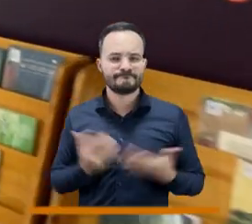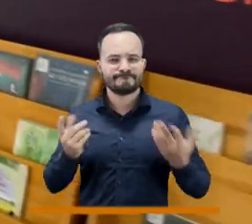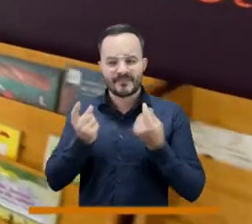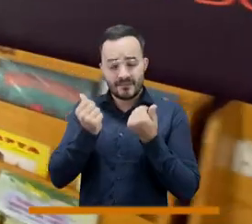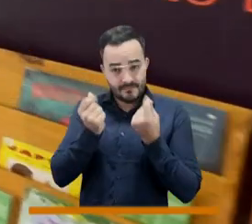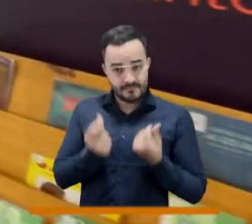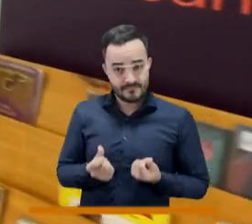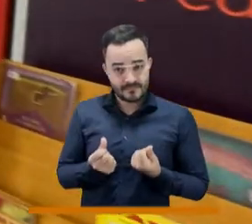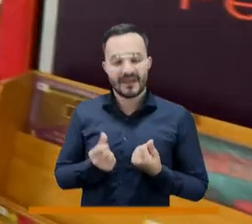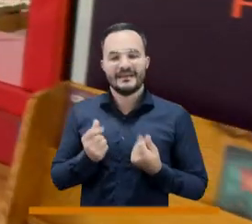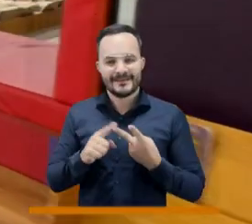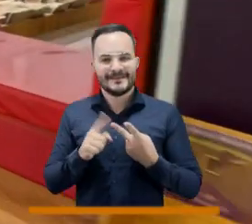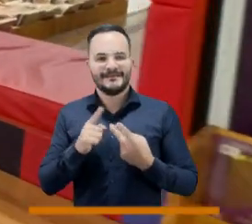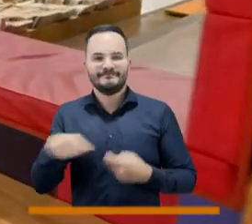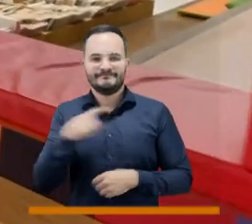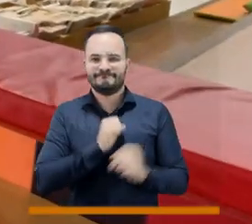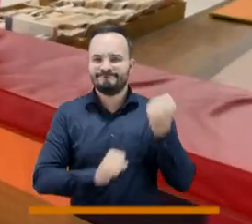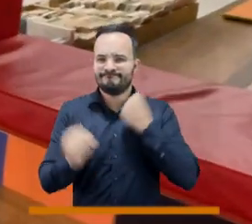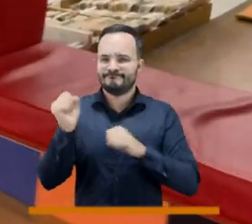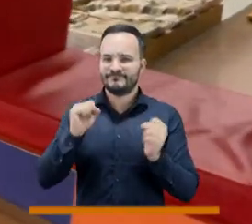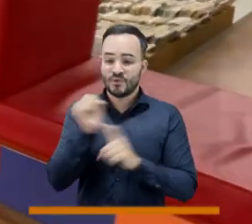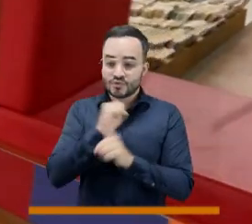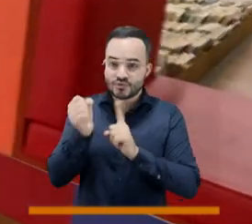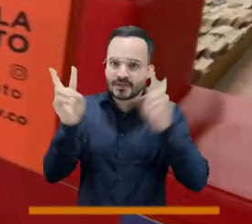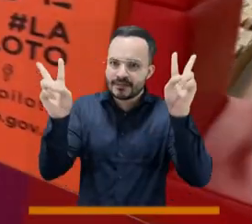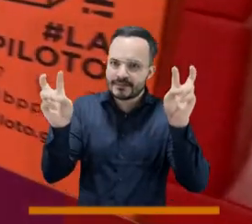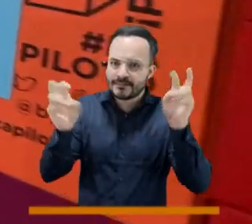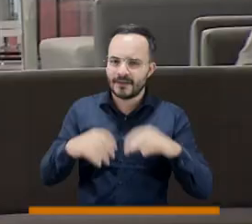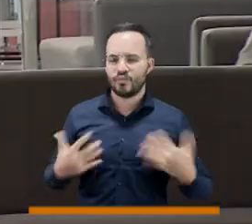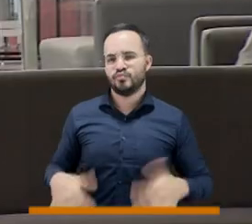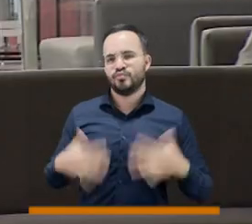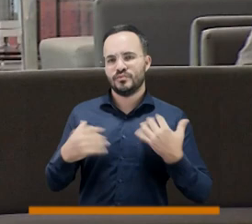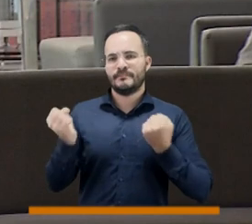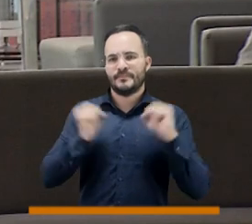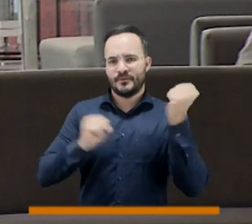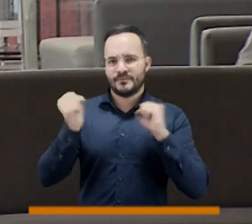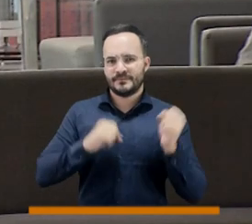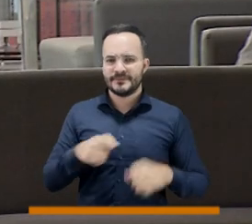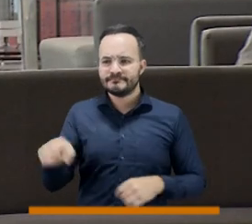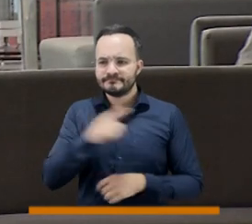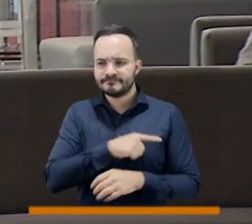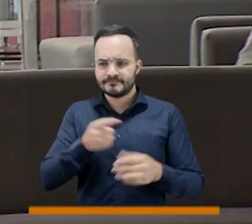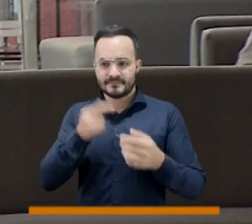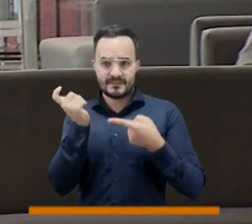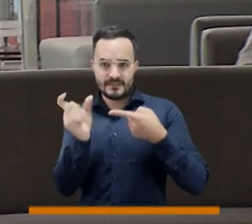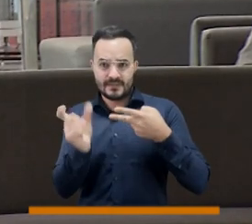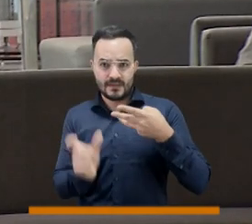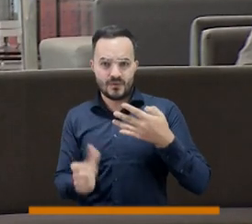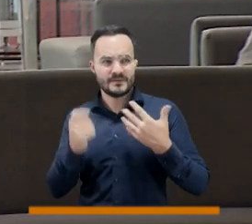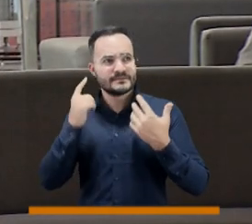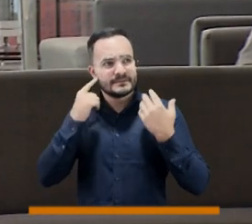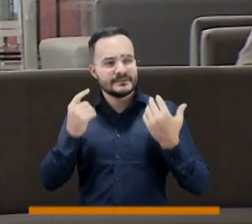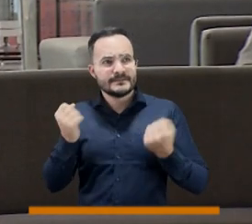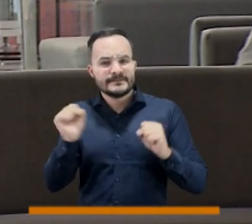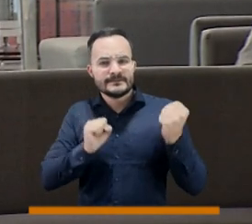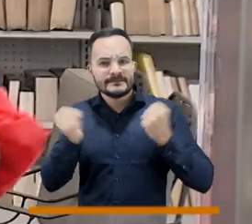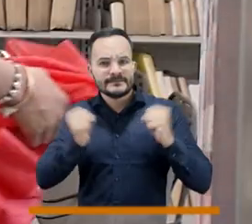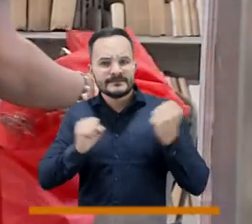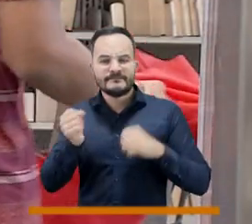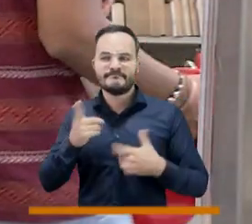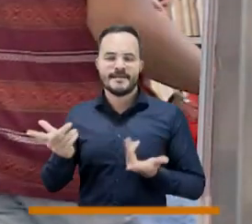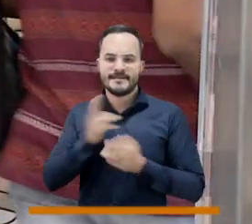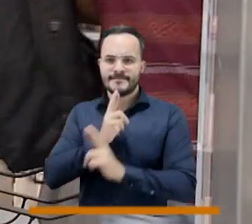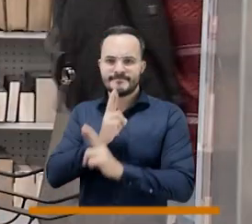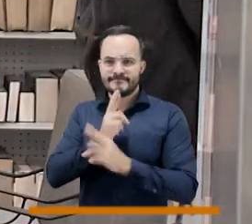Lo financiero, pero lo social también inquieta a los corporados del distrito y los bajos niveles de cumplimiento de los indicadores